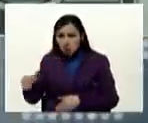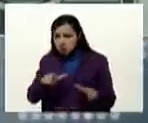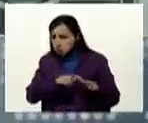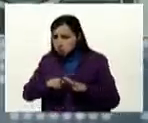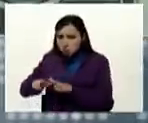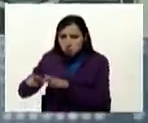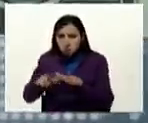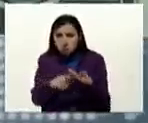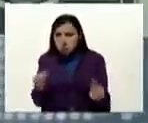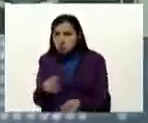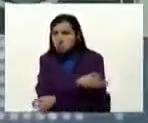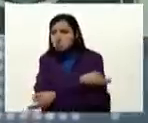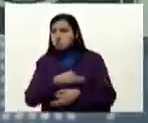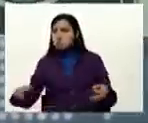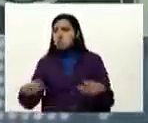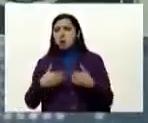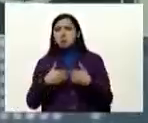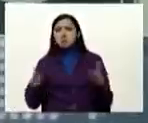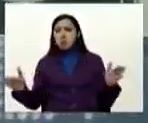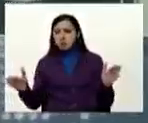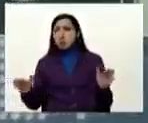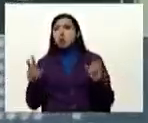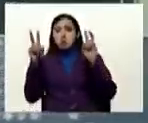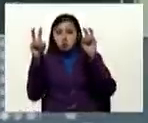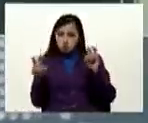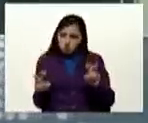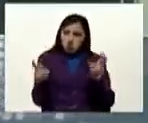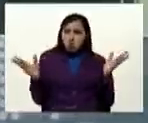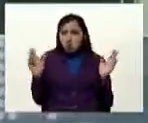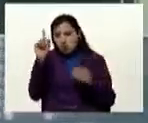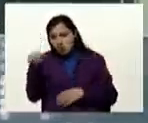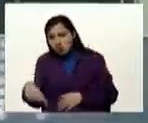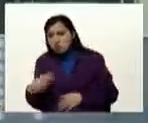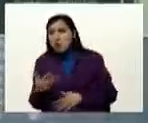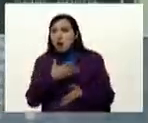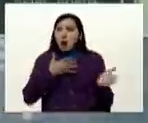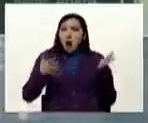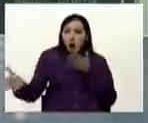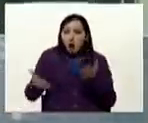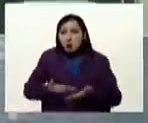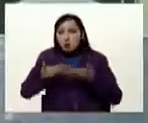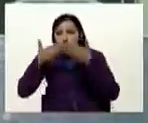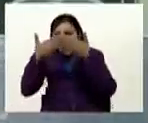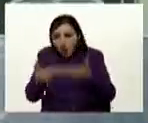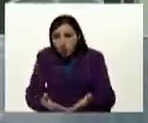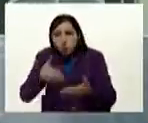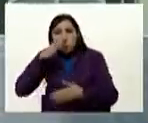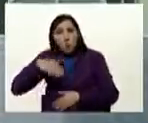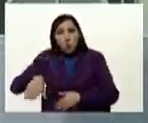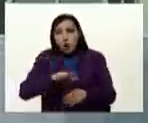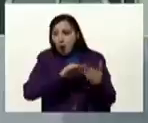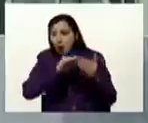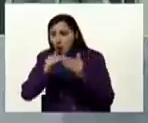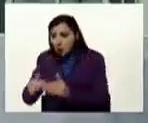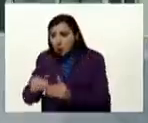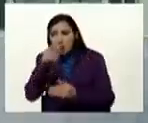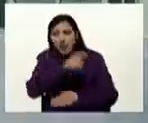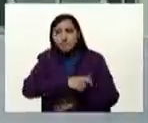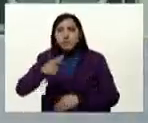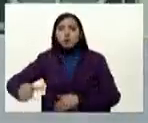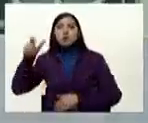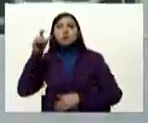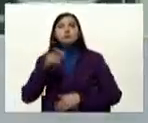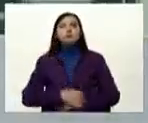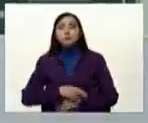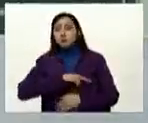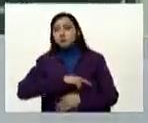totalmente rehabilitadas o totalmente nuevas, ponerlas al servicio de la comunidad, de la gente, de